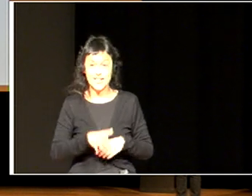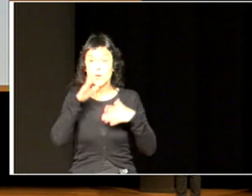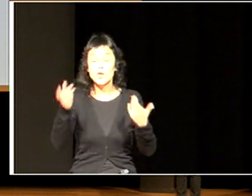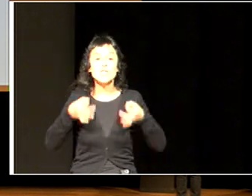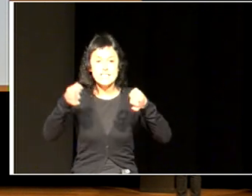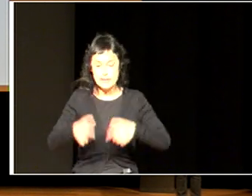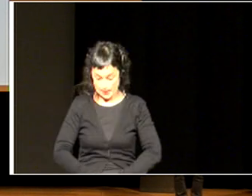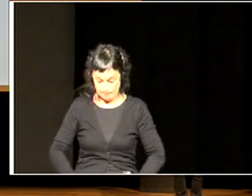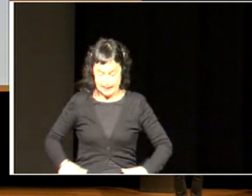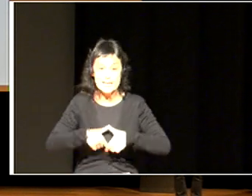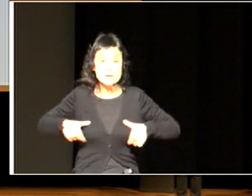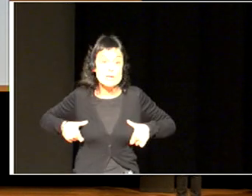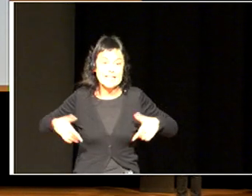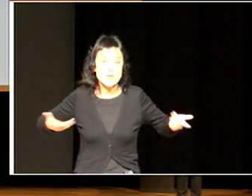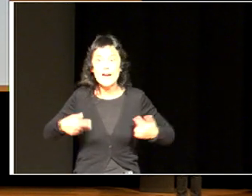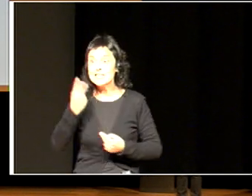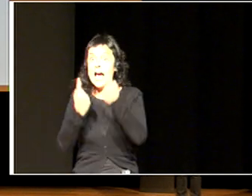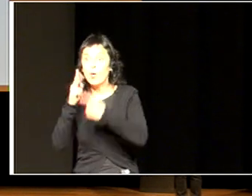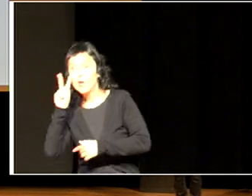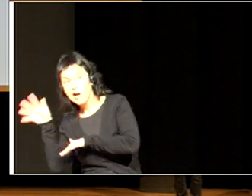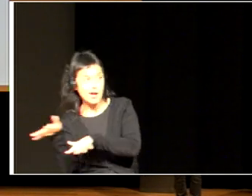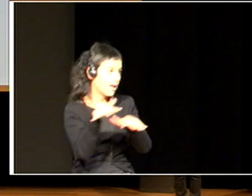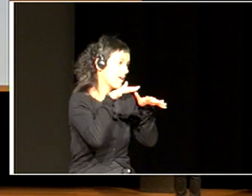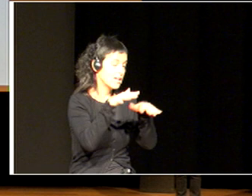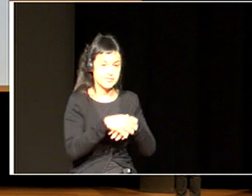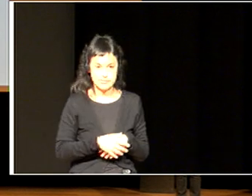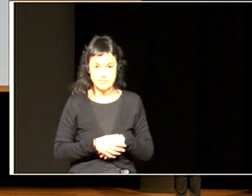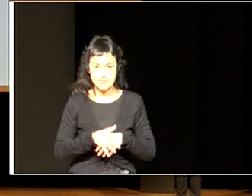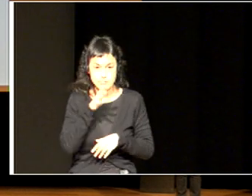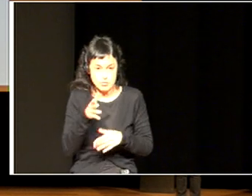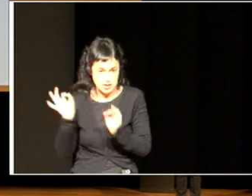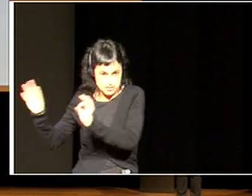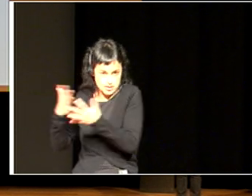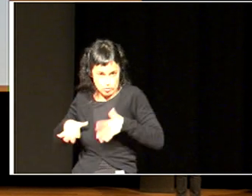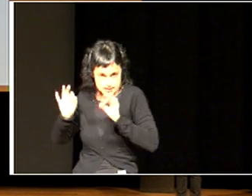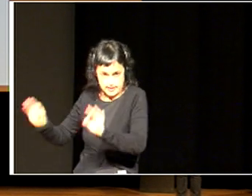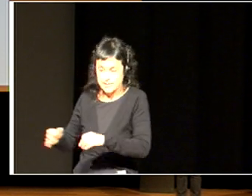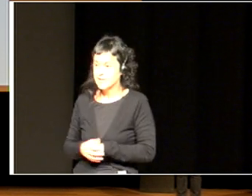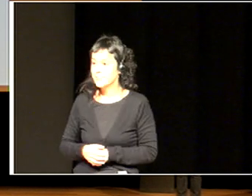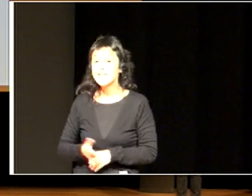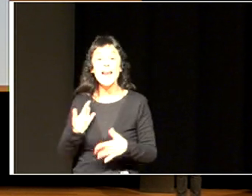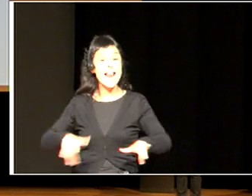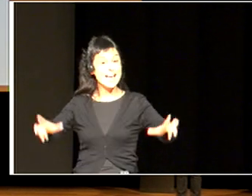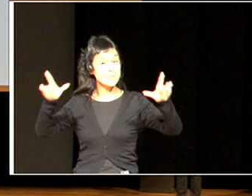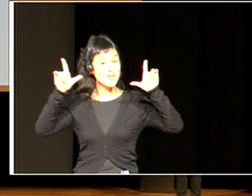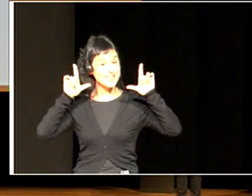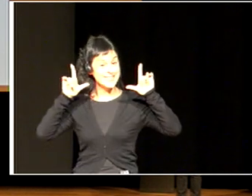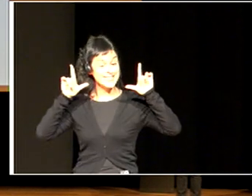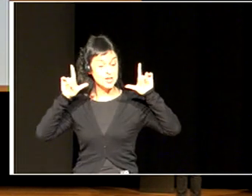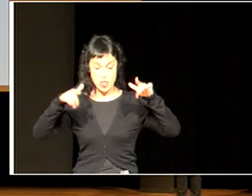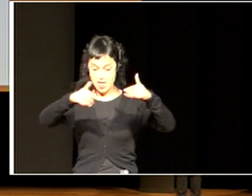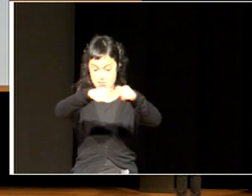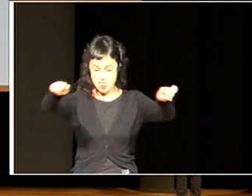sujetador muchas veces para ver si por lo menos alguien mira y de ahí viene los protagonistas ya se han ido del centro de la cancha